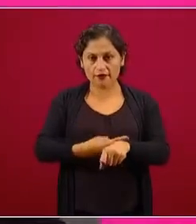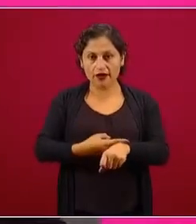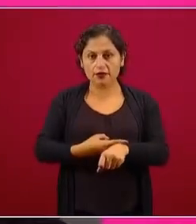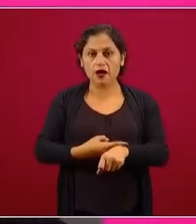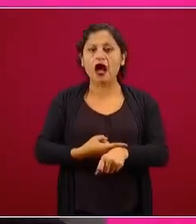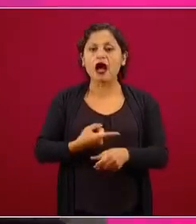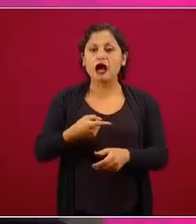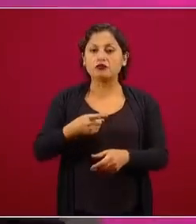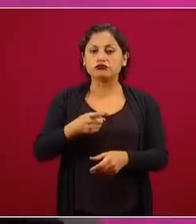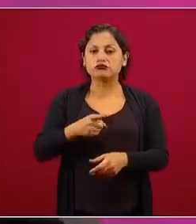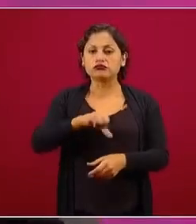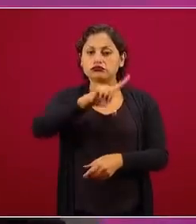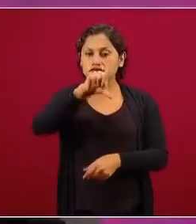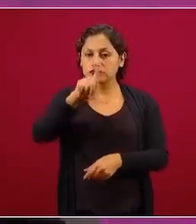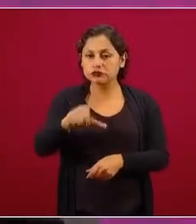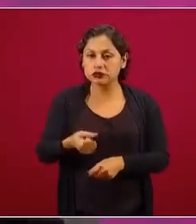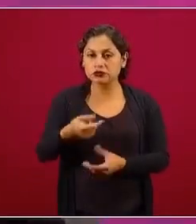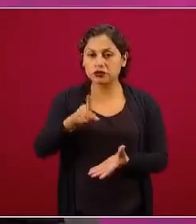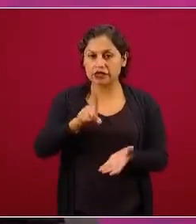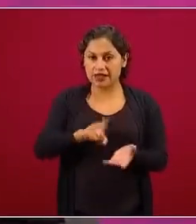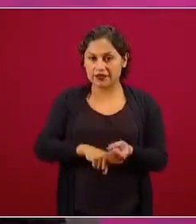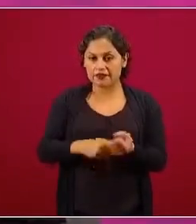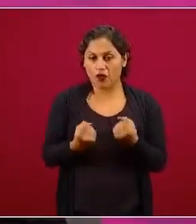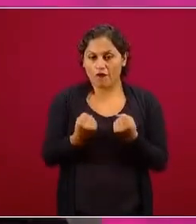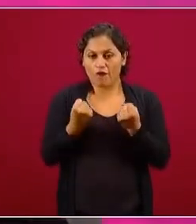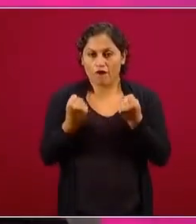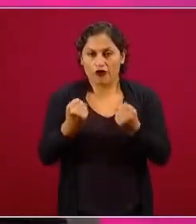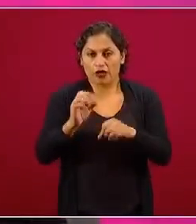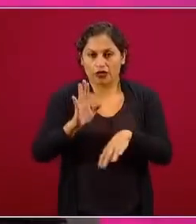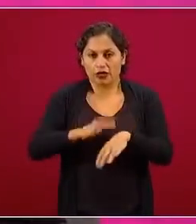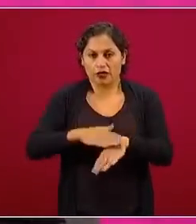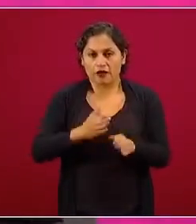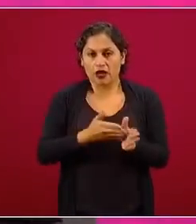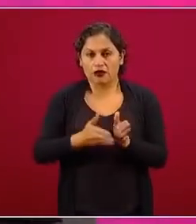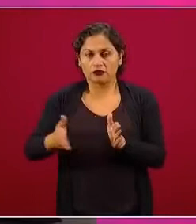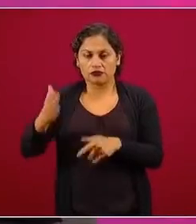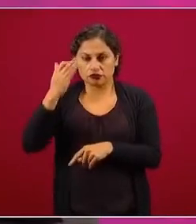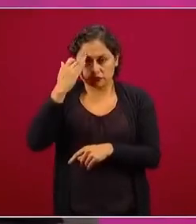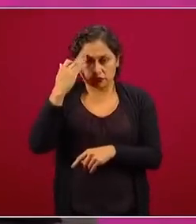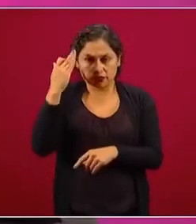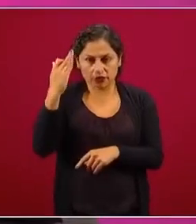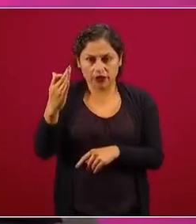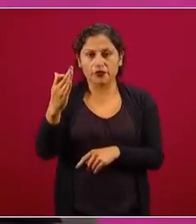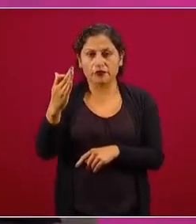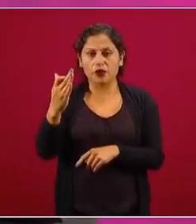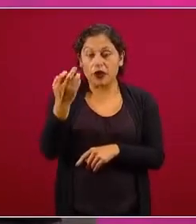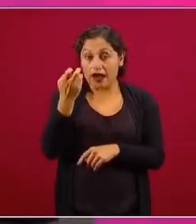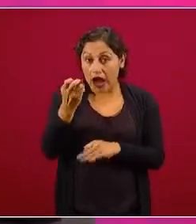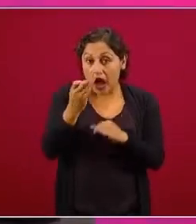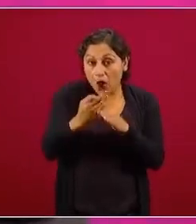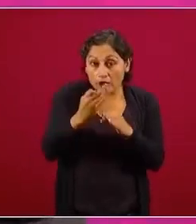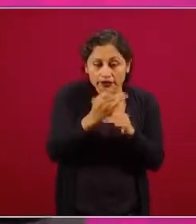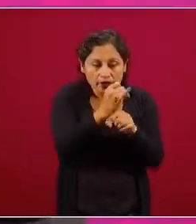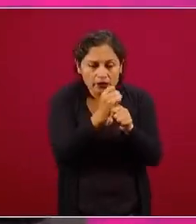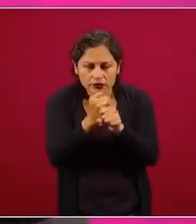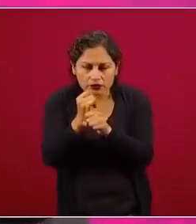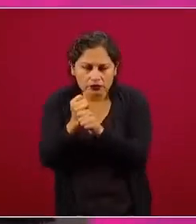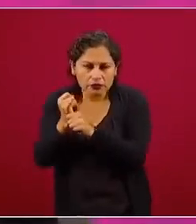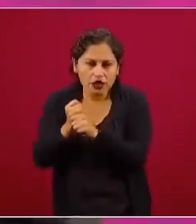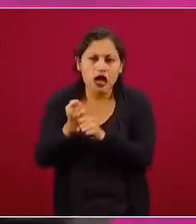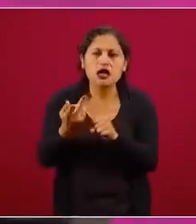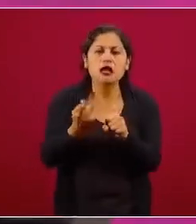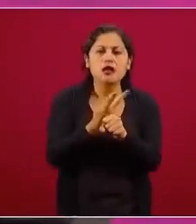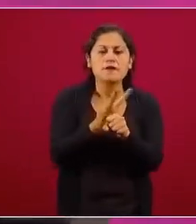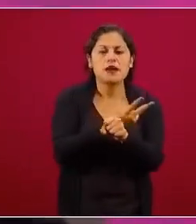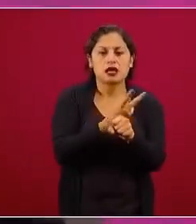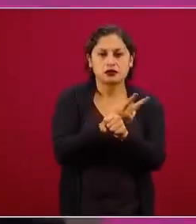tanto pueda tener una temporalidad, que es lo que precisamente se está estudiando y dando seguimiento en estos meses